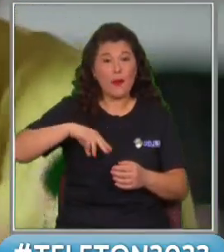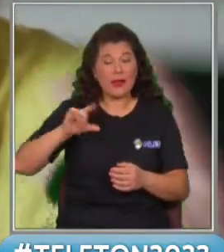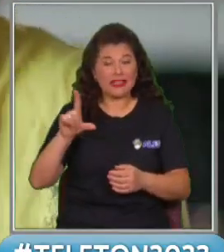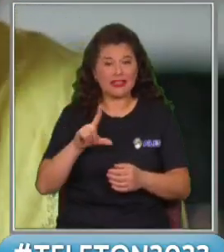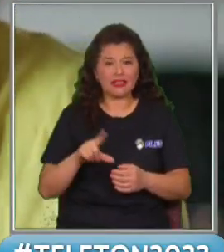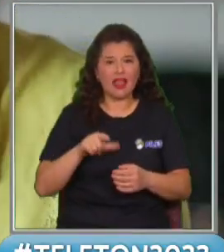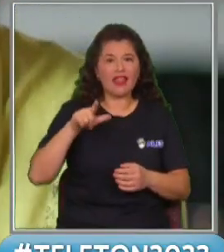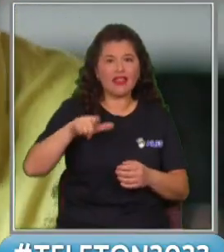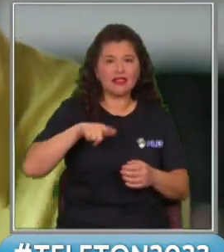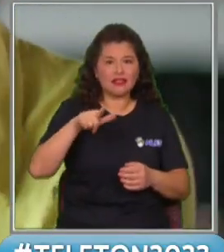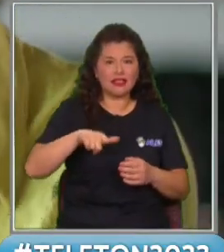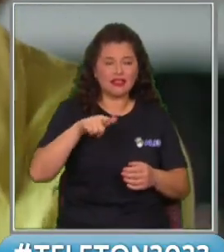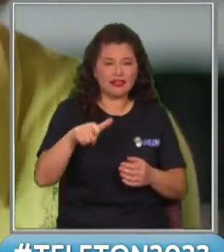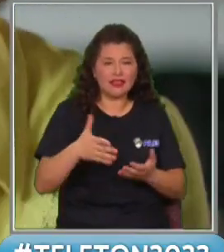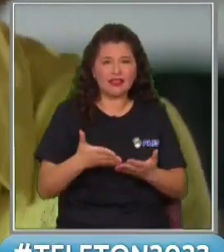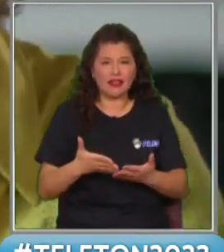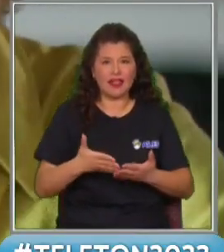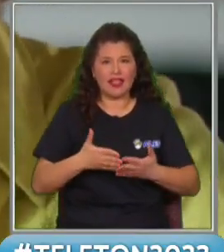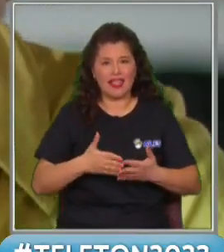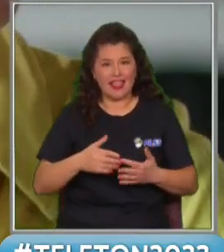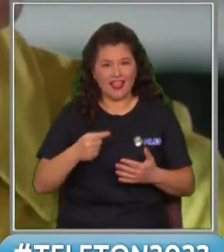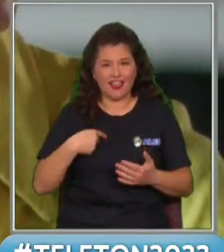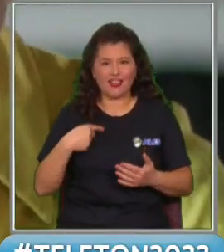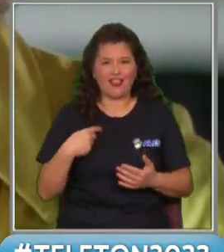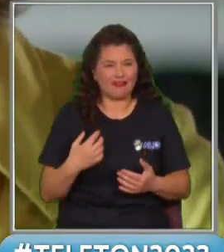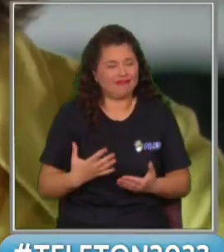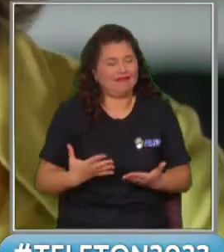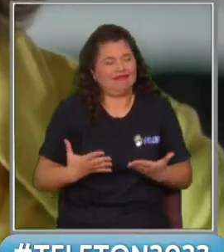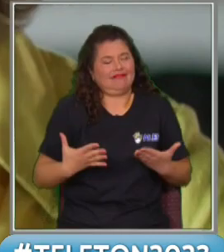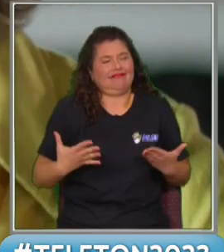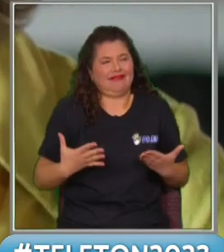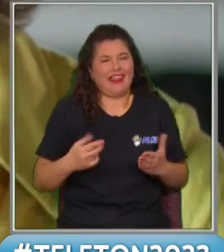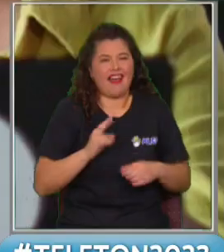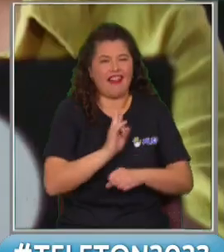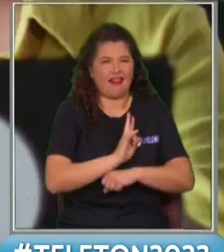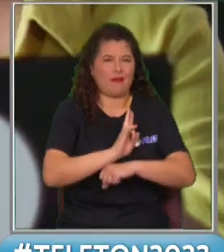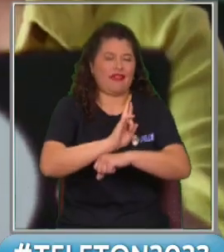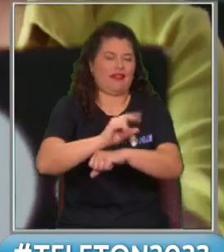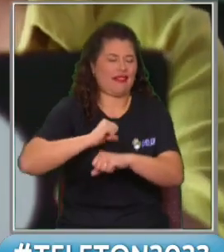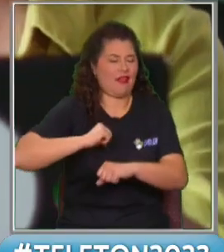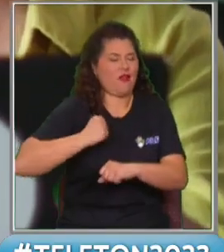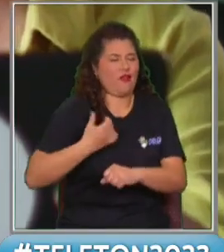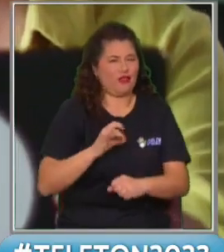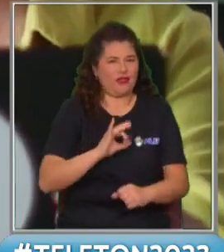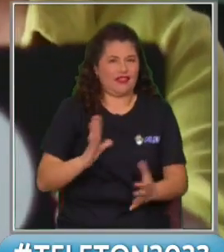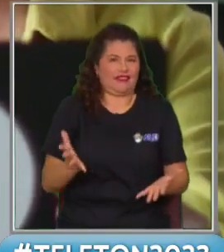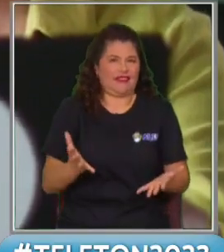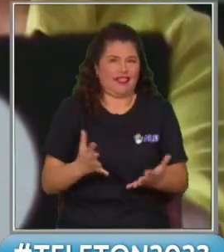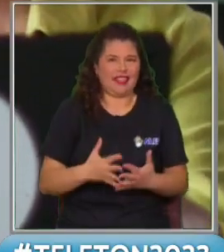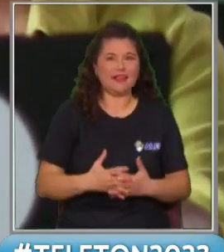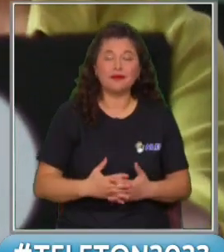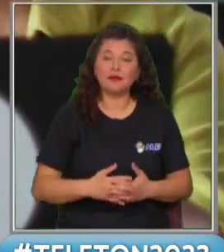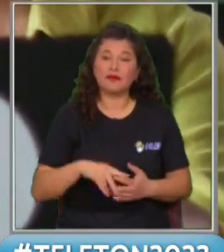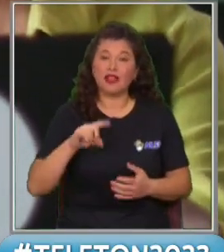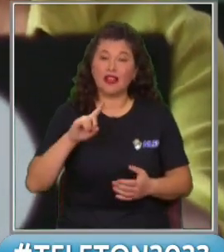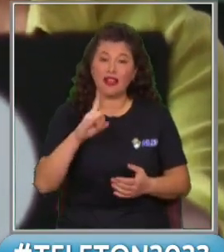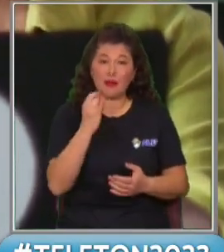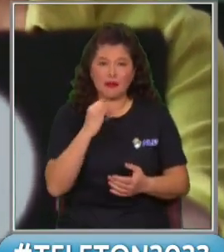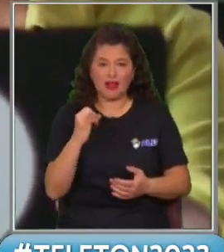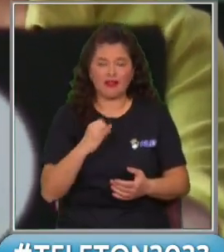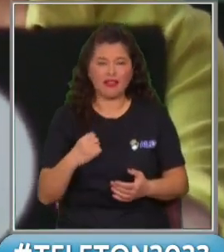mis 17 era como ser representante, uno se la creía porque era representante de la juventud chilena. La primera vez que uno viene a la Teletón viene